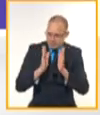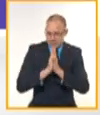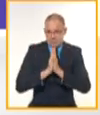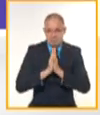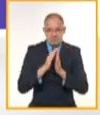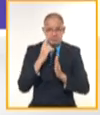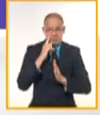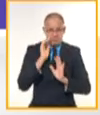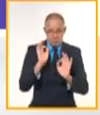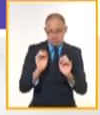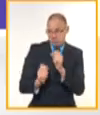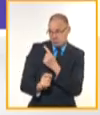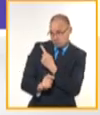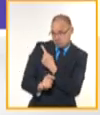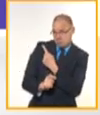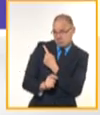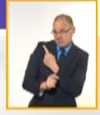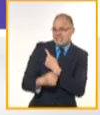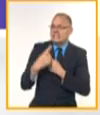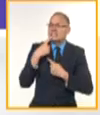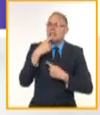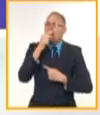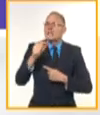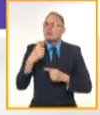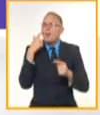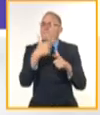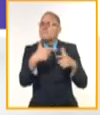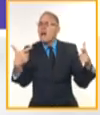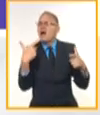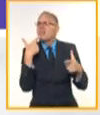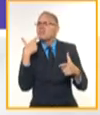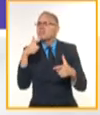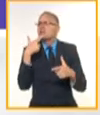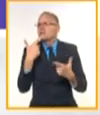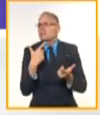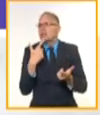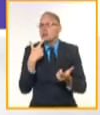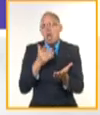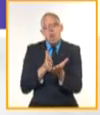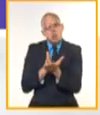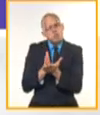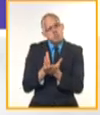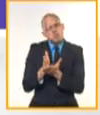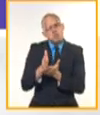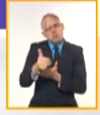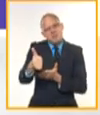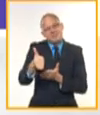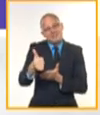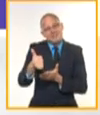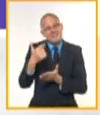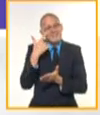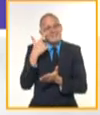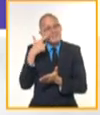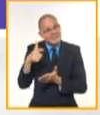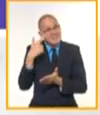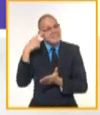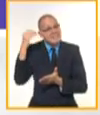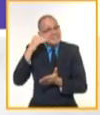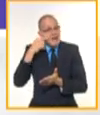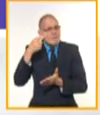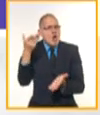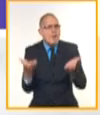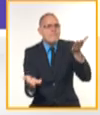nivel de dirección correcta, repito, y del Congreso es más alto que el que existía cuando Biden. Eso también hay que